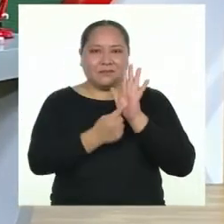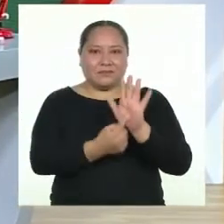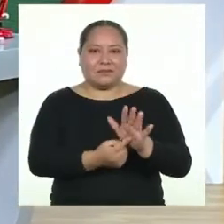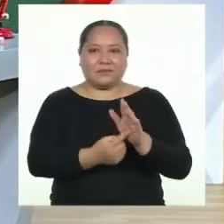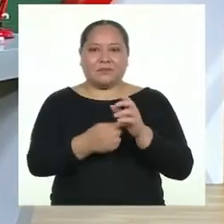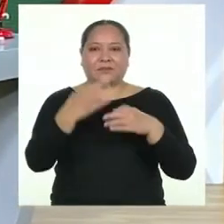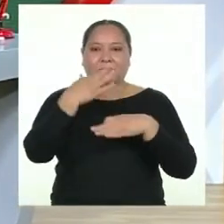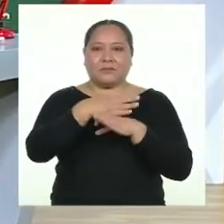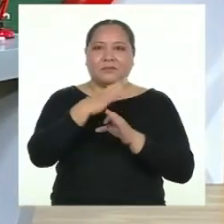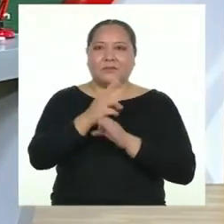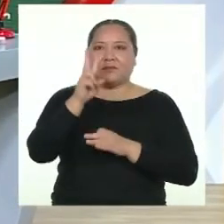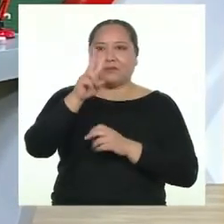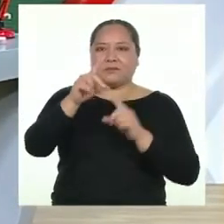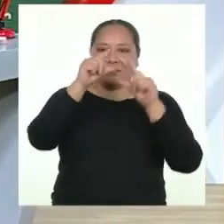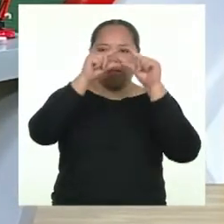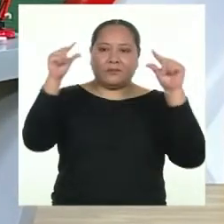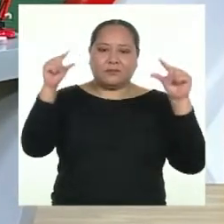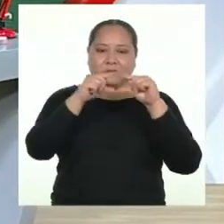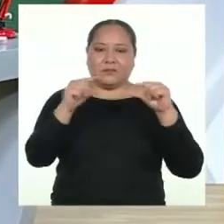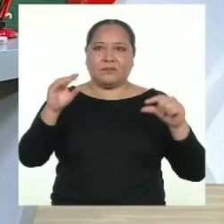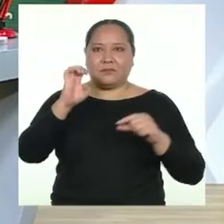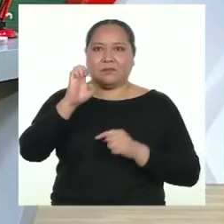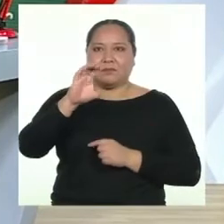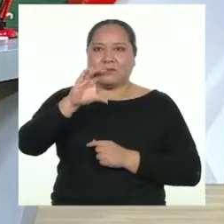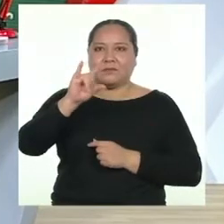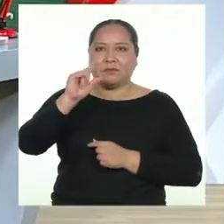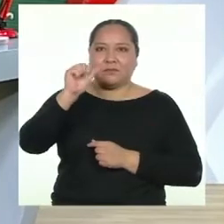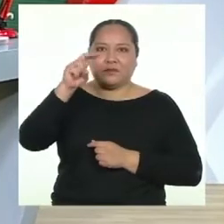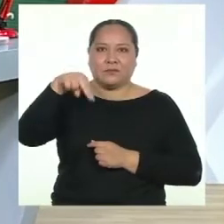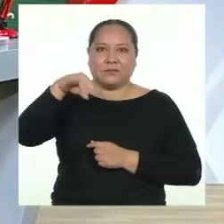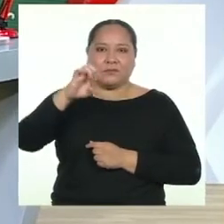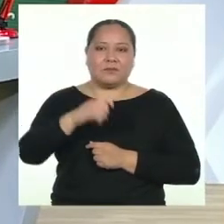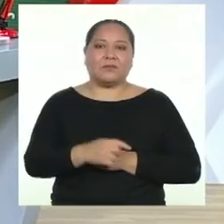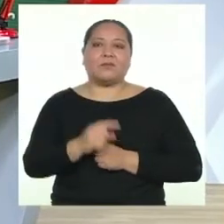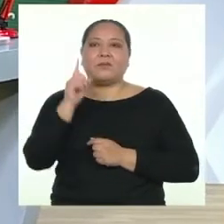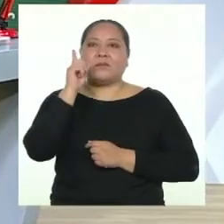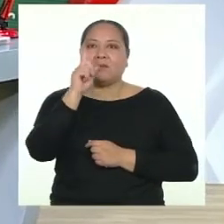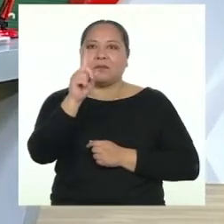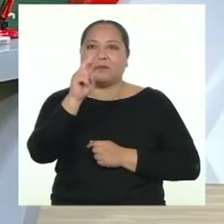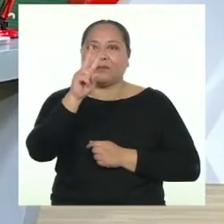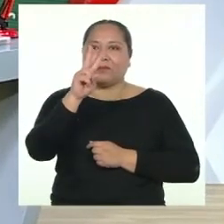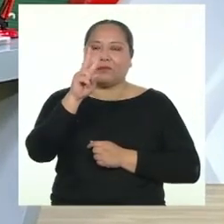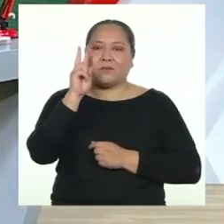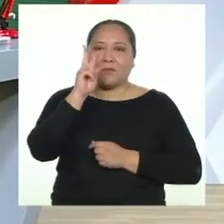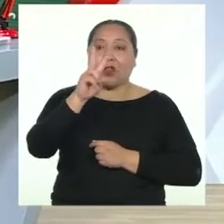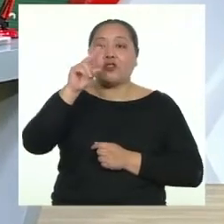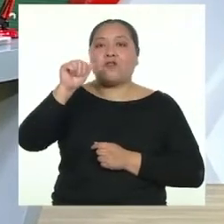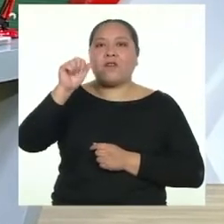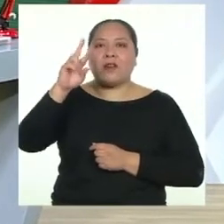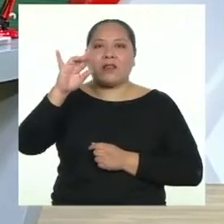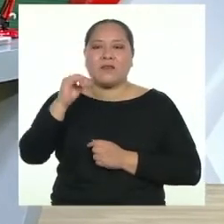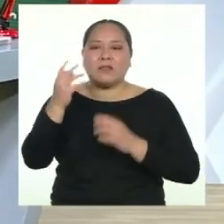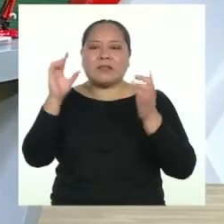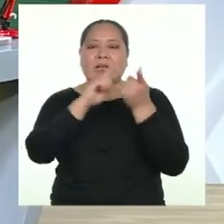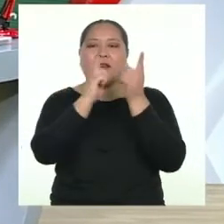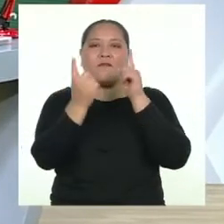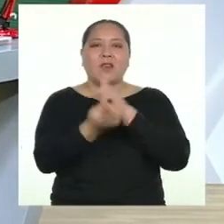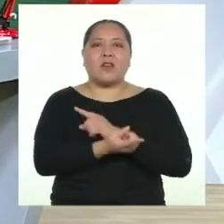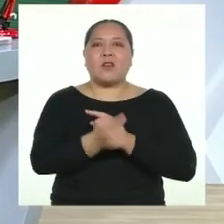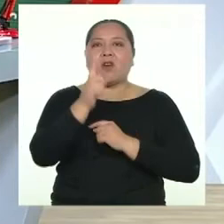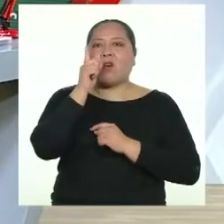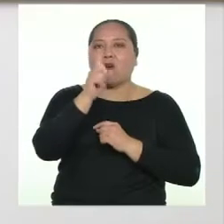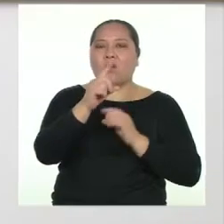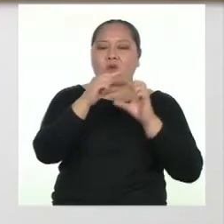un sistema de dos ecuaciones con dos variables en una sola ecuación con una sola variable. Profesora Aira, ¿sigue